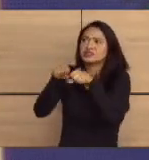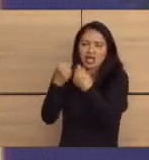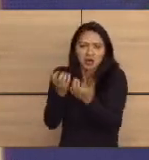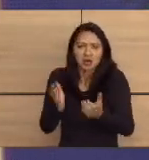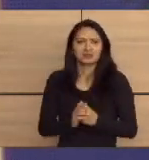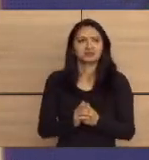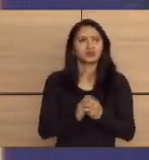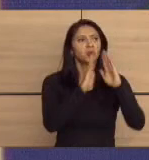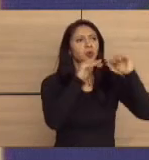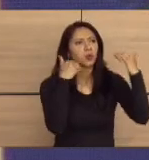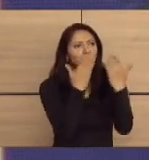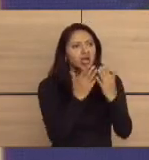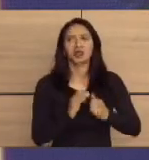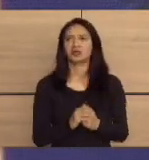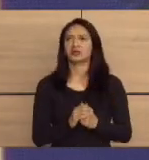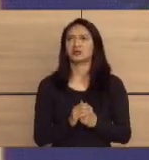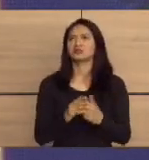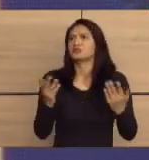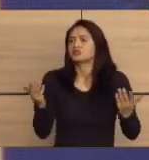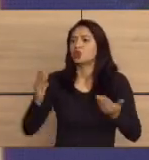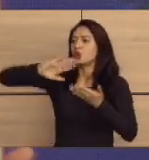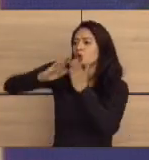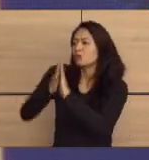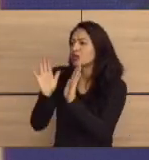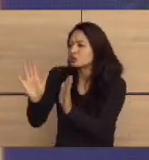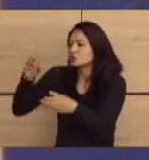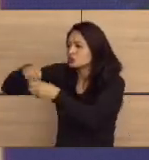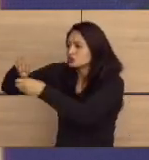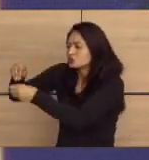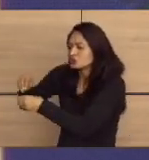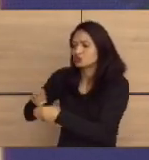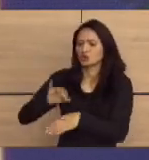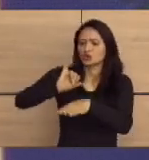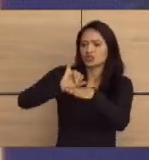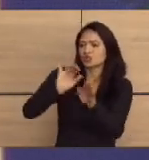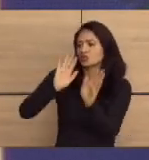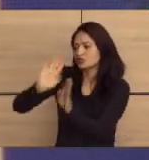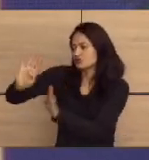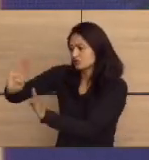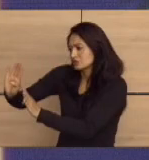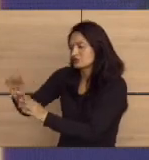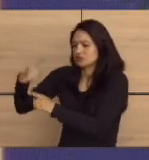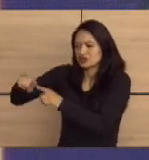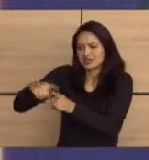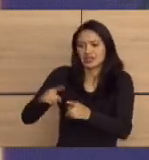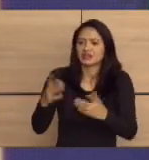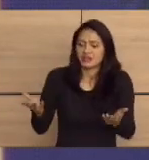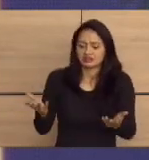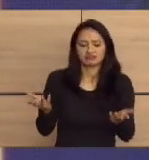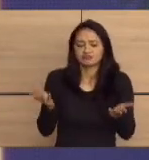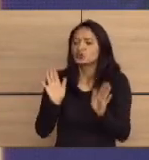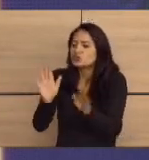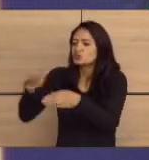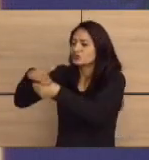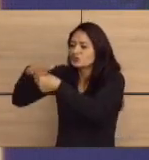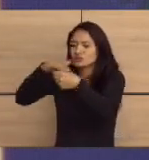espacio escolar, pero también dentro de sus comunidades, para mi caso que es una institución de carácter urbano, entonces las problemáticas que hay